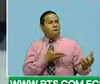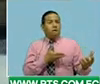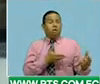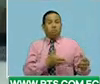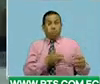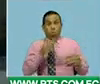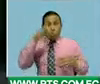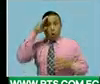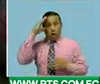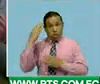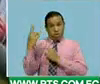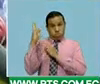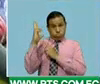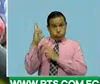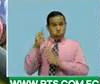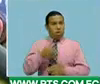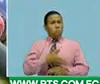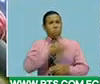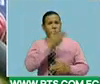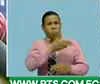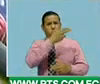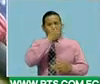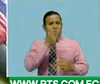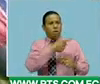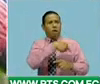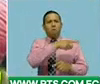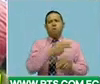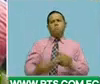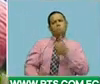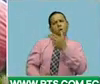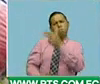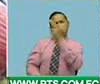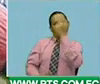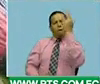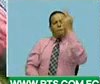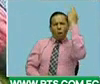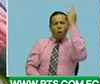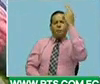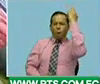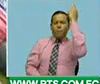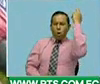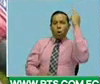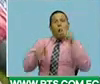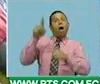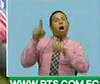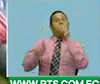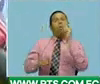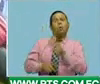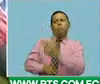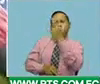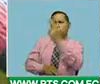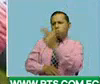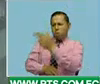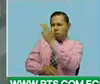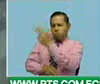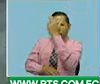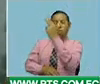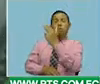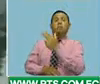este atentado que supuestamente los individuos comenzaron a disparar al aire y disparar contra la vida de las personas que se encontraban en la